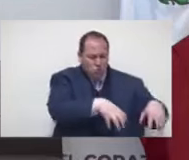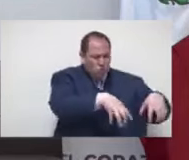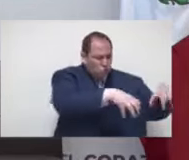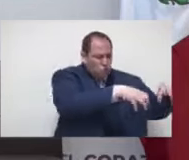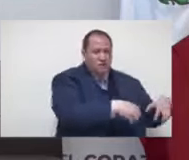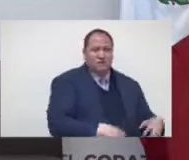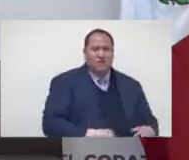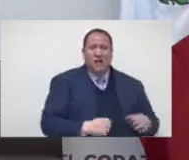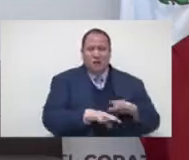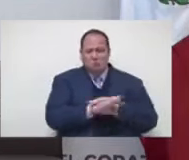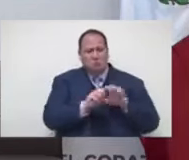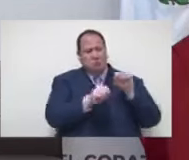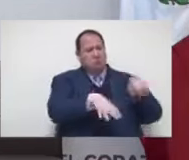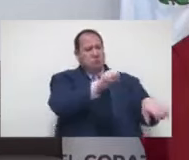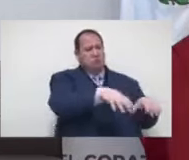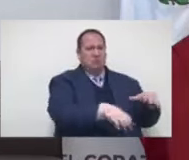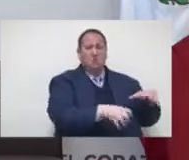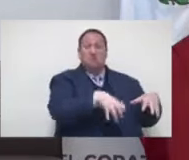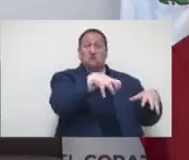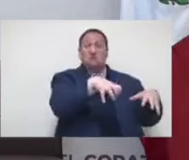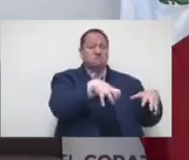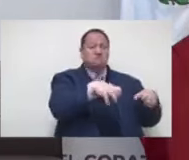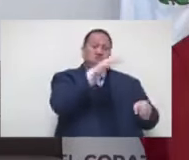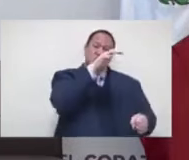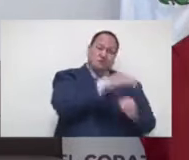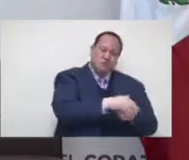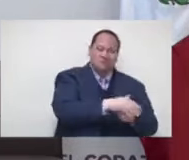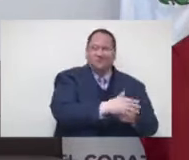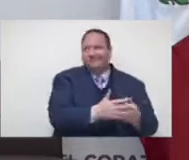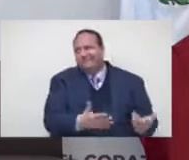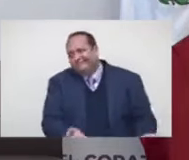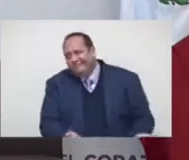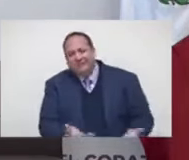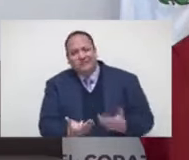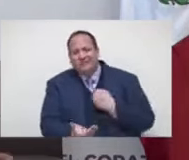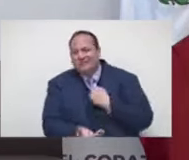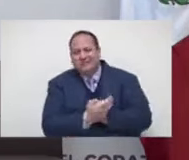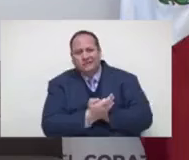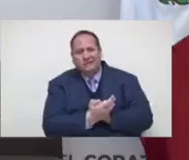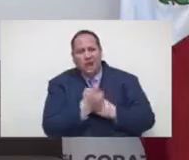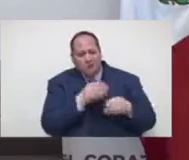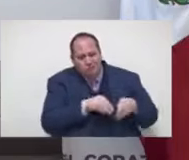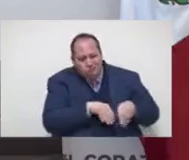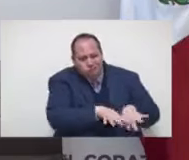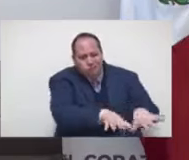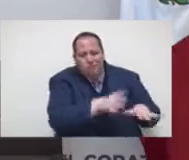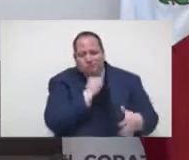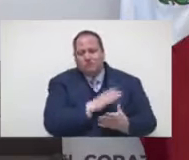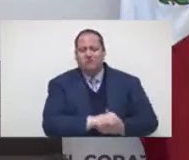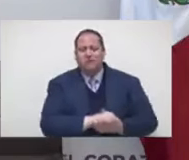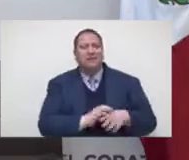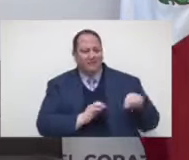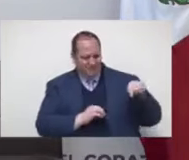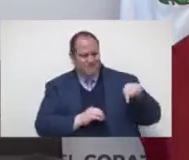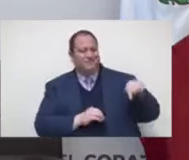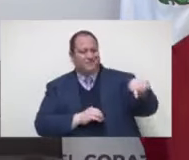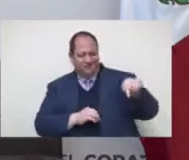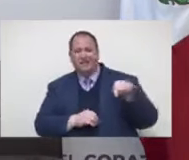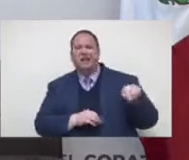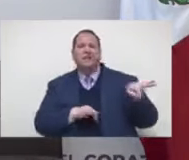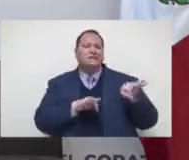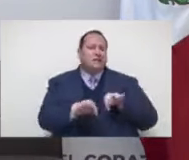con la basura, esa técnica de pozos de absorción no nos ayuda para que fluya el agua. Entonces, ahí es donde ahorita justamente